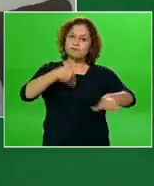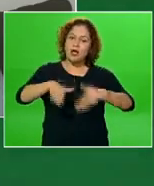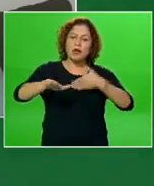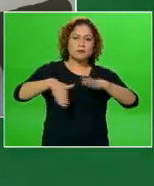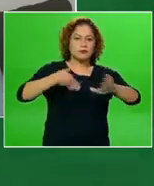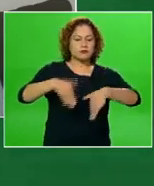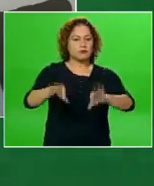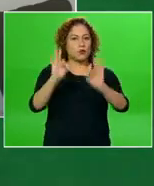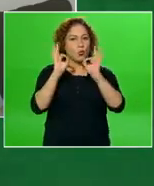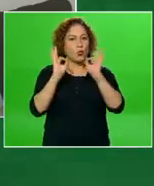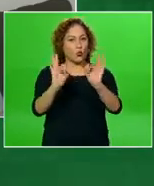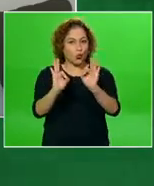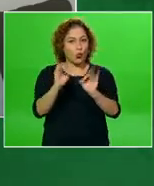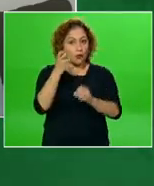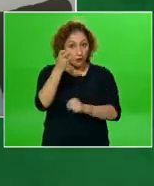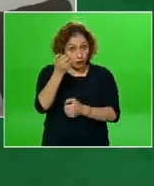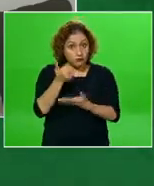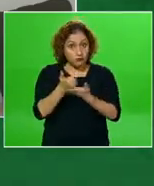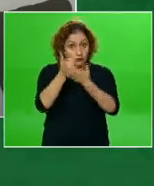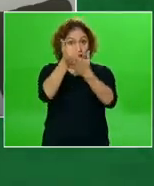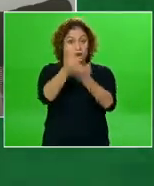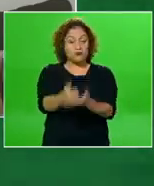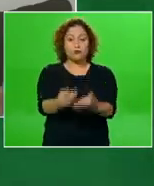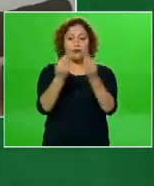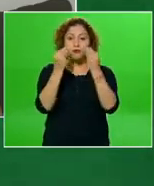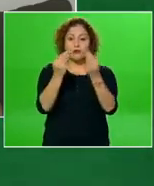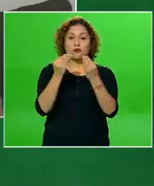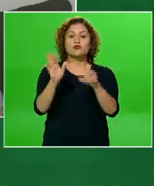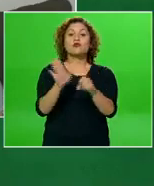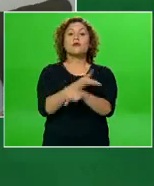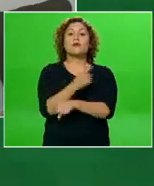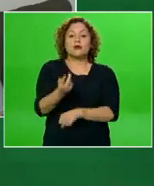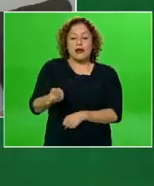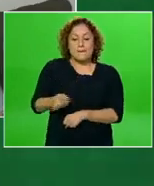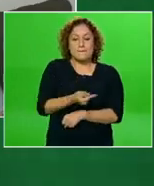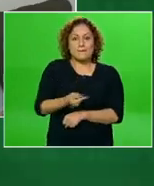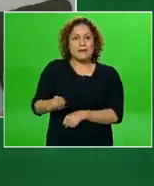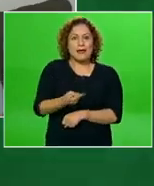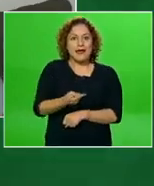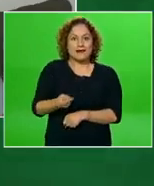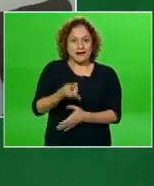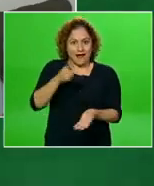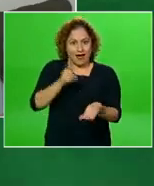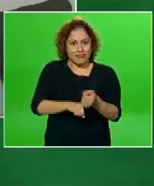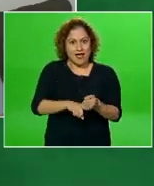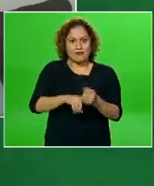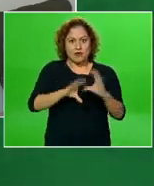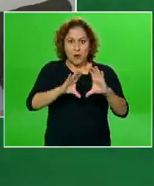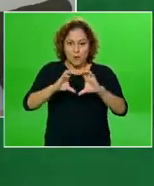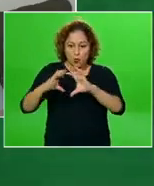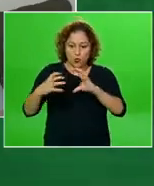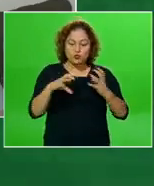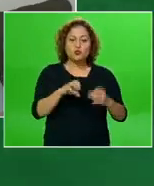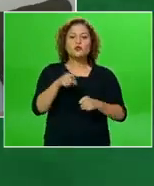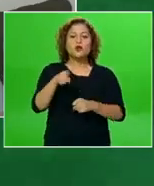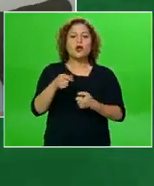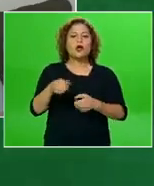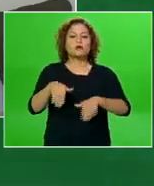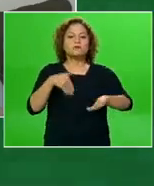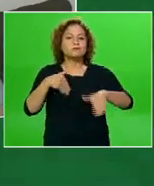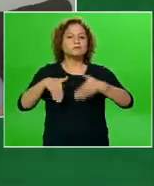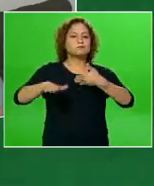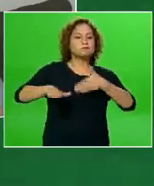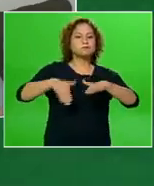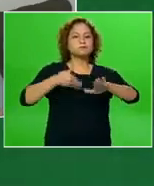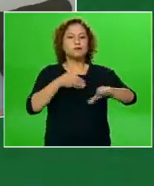porque estamos realizando esos pulsos de esos músculos grandes para poder pero tenemos que entender